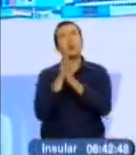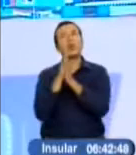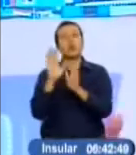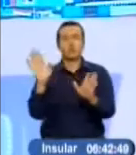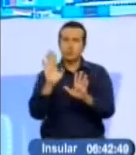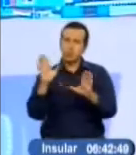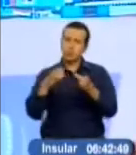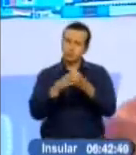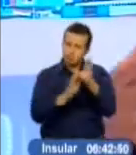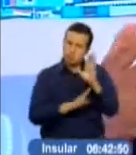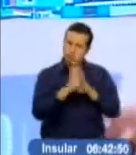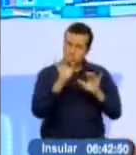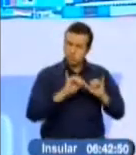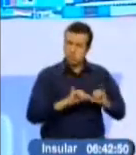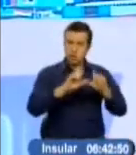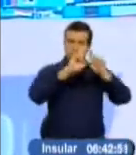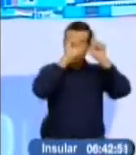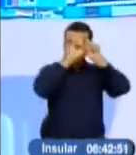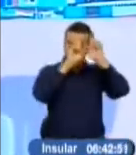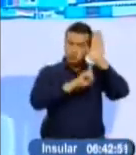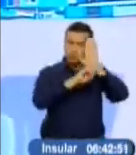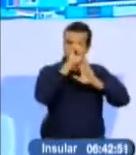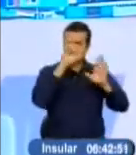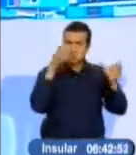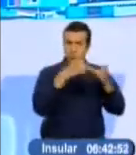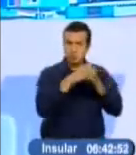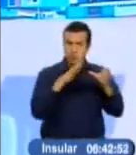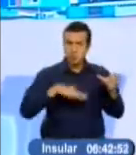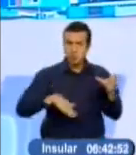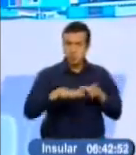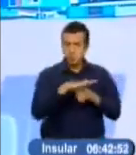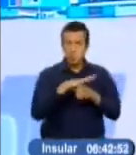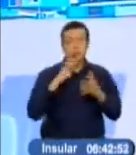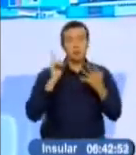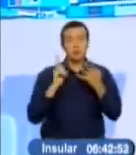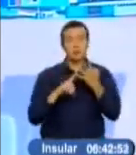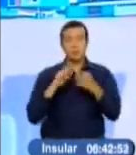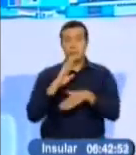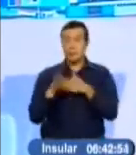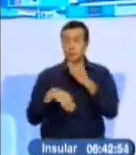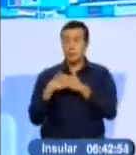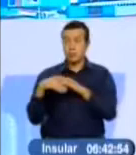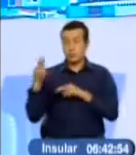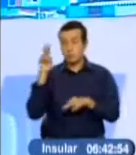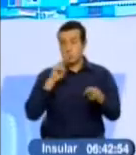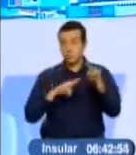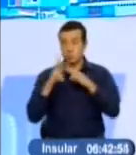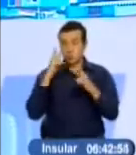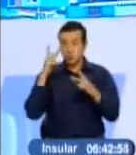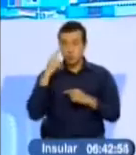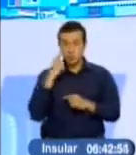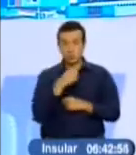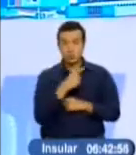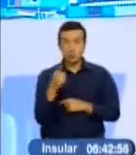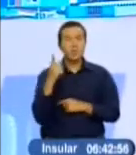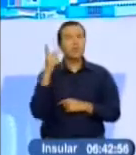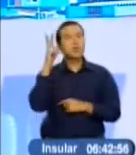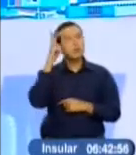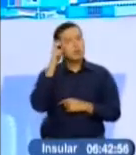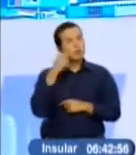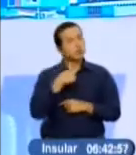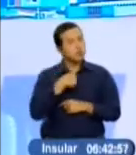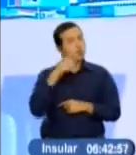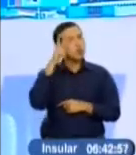pensar en un desarrollo empresarial de las asociaciones y por último en todos los diagnósticos saleh pero yo ya creo que